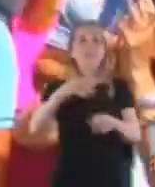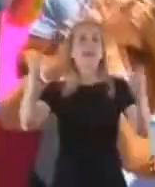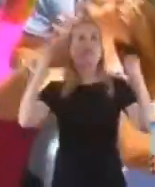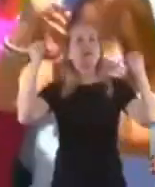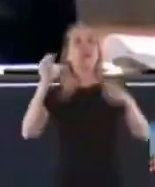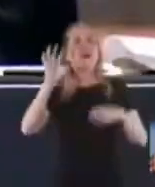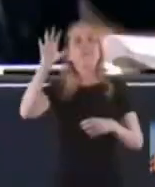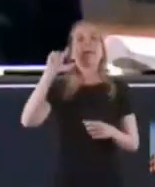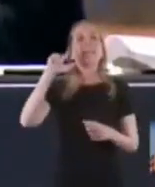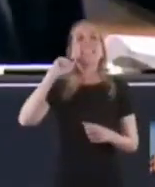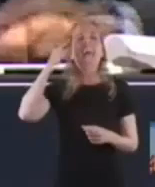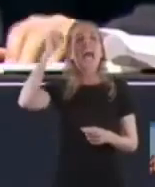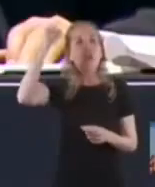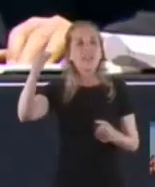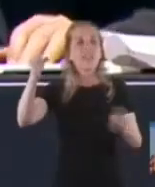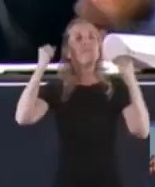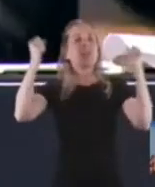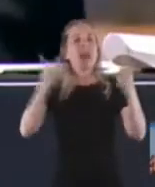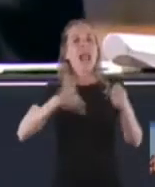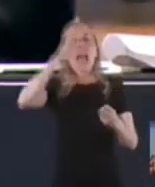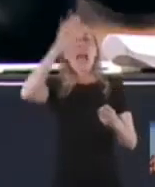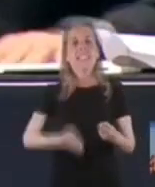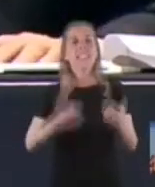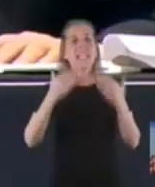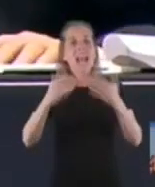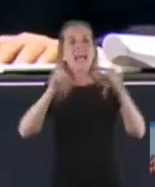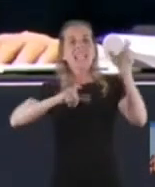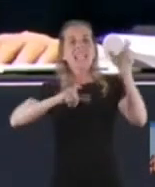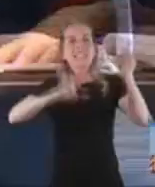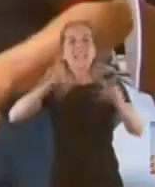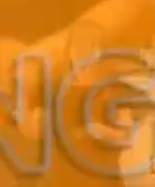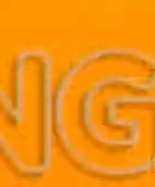¡Viva San Luis! ¡Viva toda la Argentina! Gracias a todos y todas.